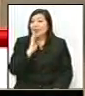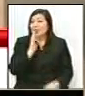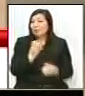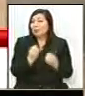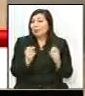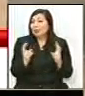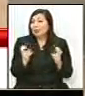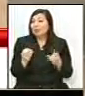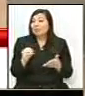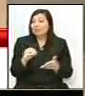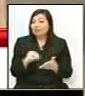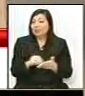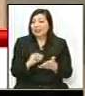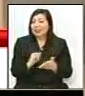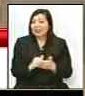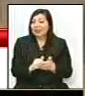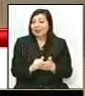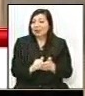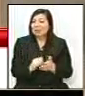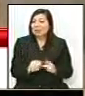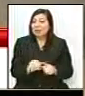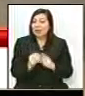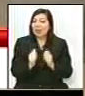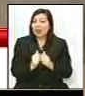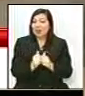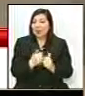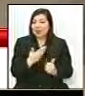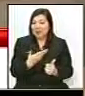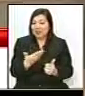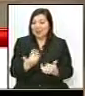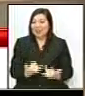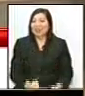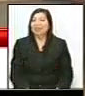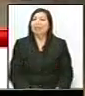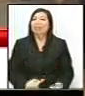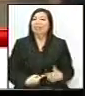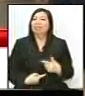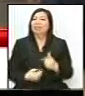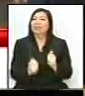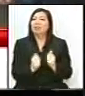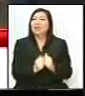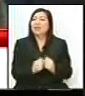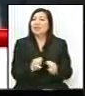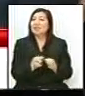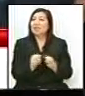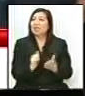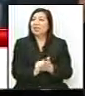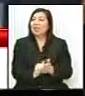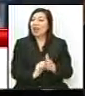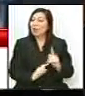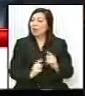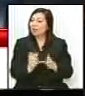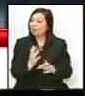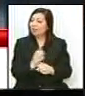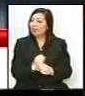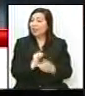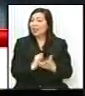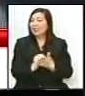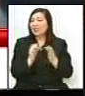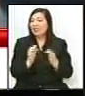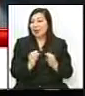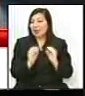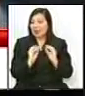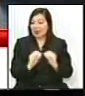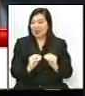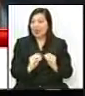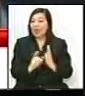muchos temas. Nosotros vamos a Estudios Principales con Elsa Iturriaga y vamos a regresar con más detalles y también algunas reacciones que seguramente se van a